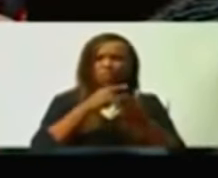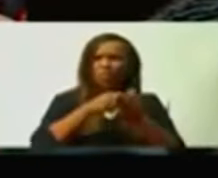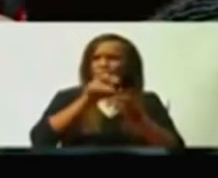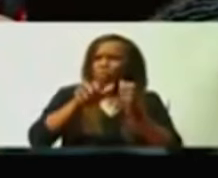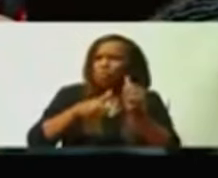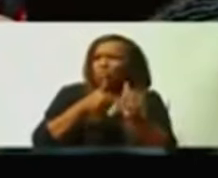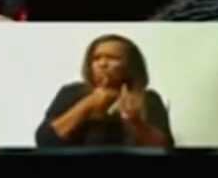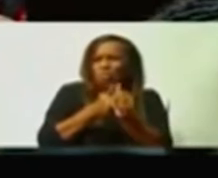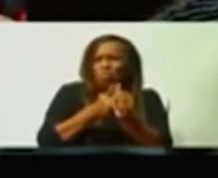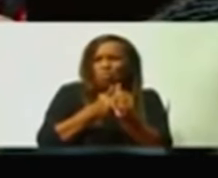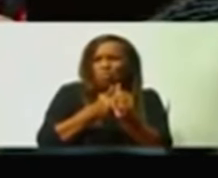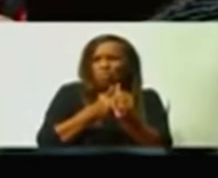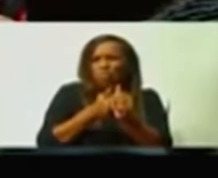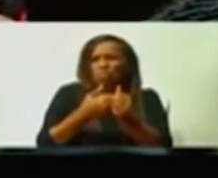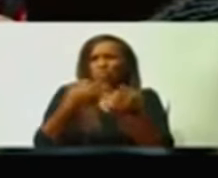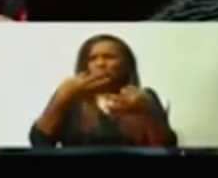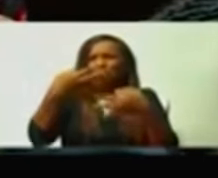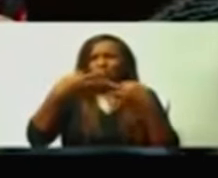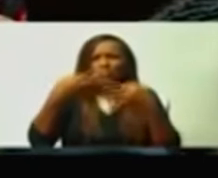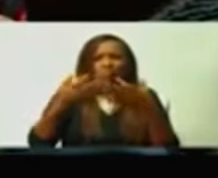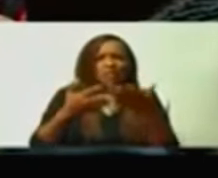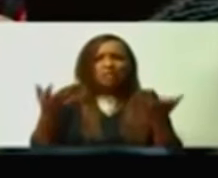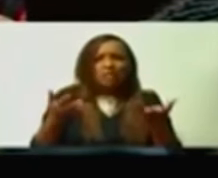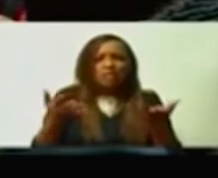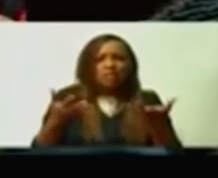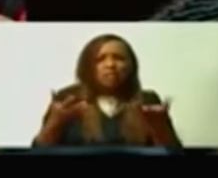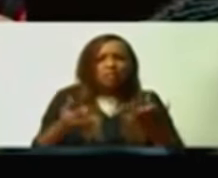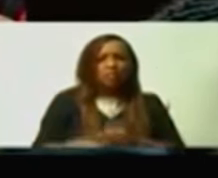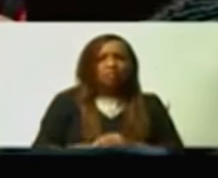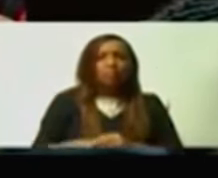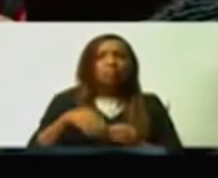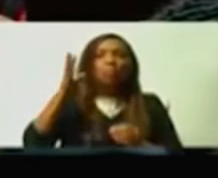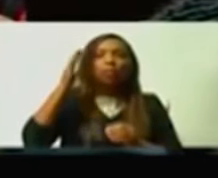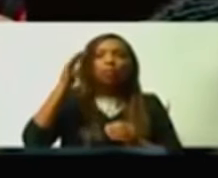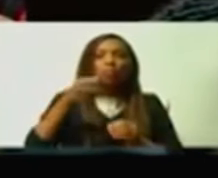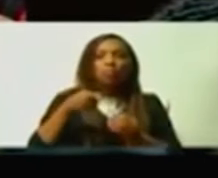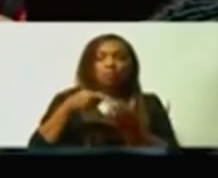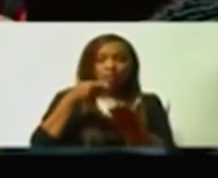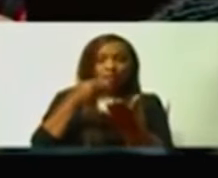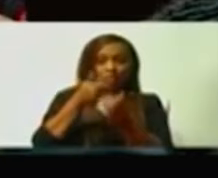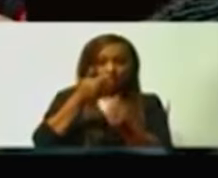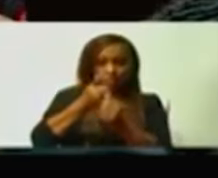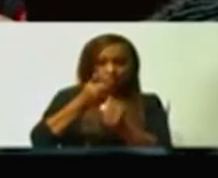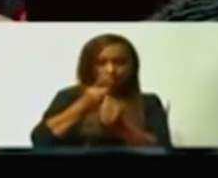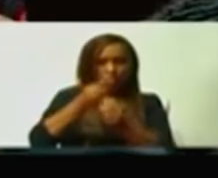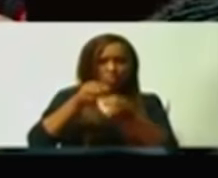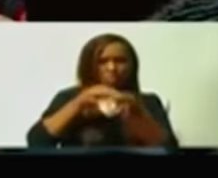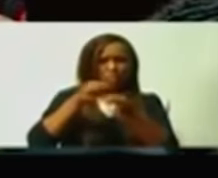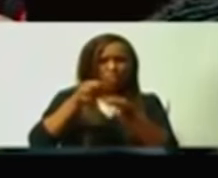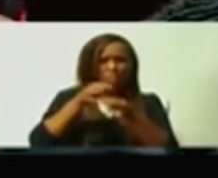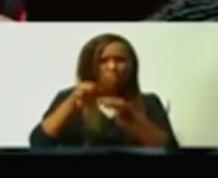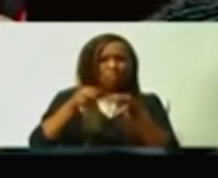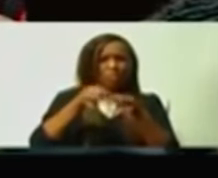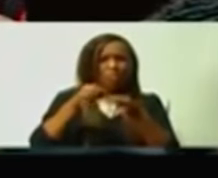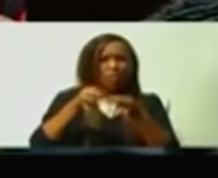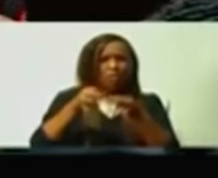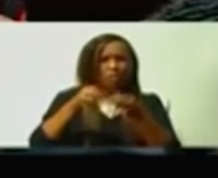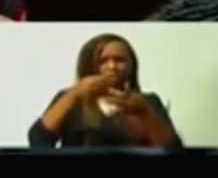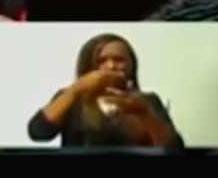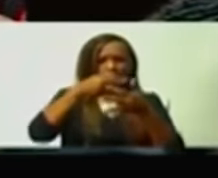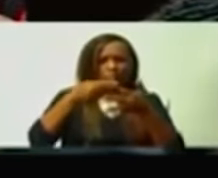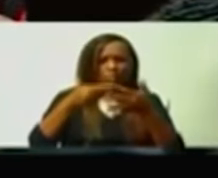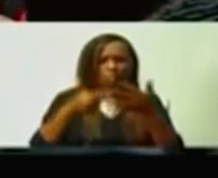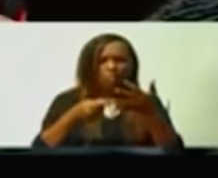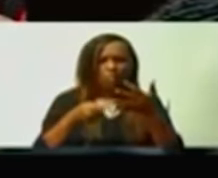tratara de una misma cosa, cuando son conceptos jurídicamente distintos. Y no es lo mismo modificar un contrato que